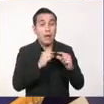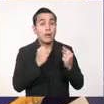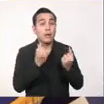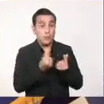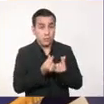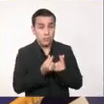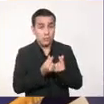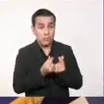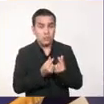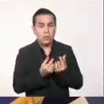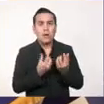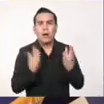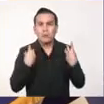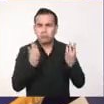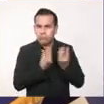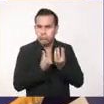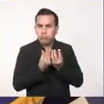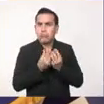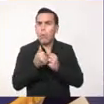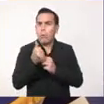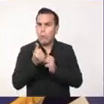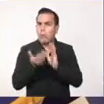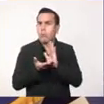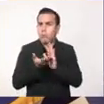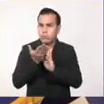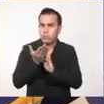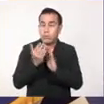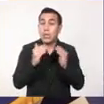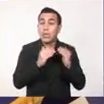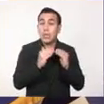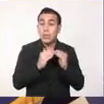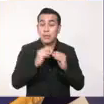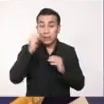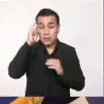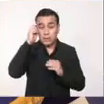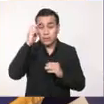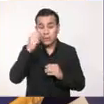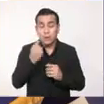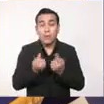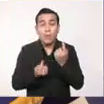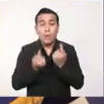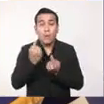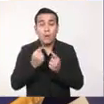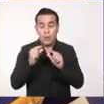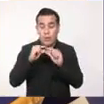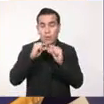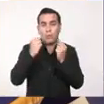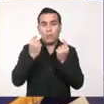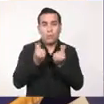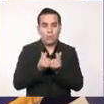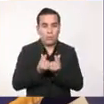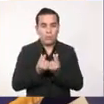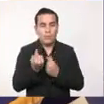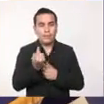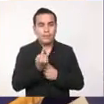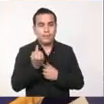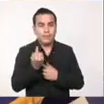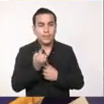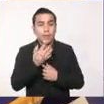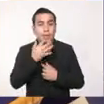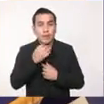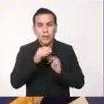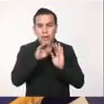mucho prestigio. Y representan también un grupo con